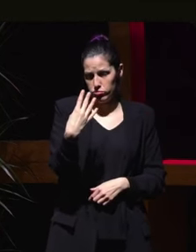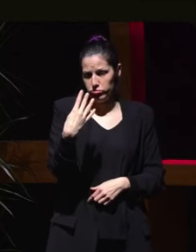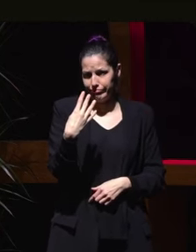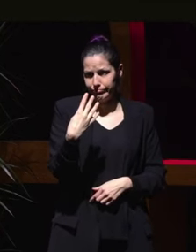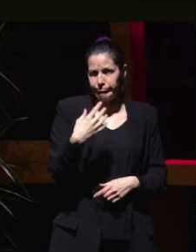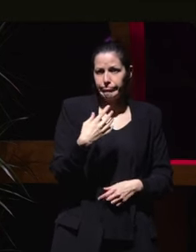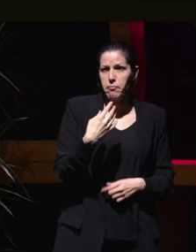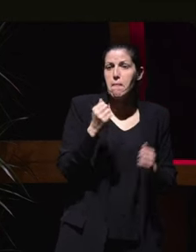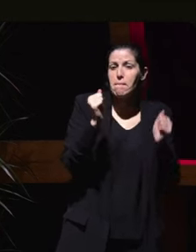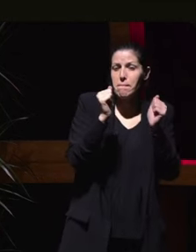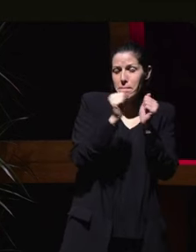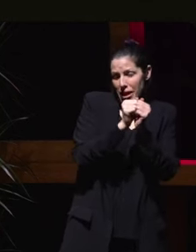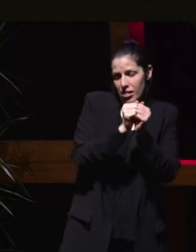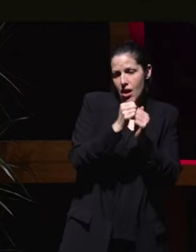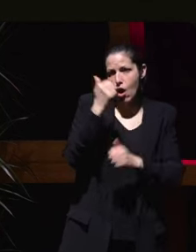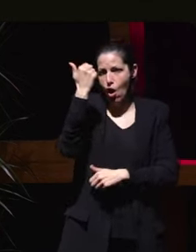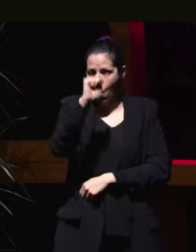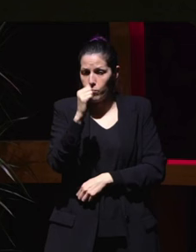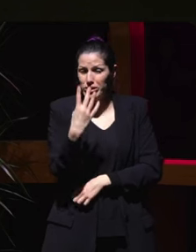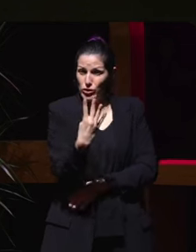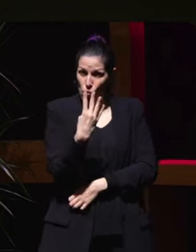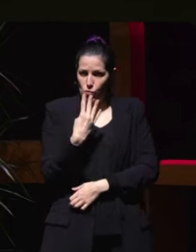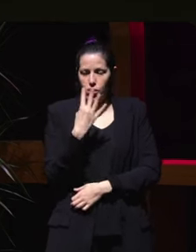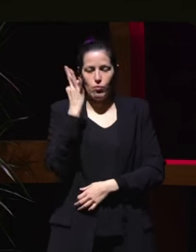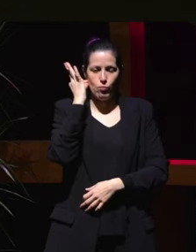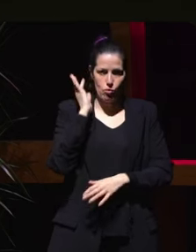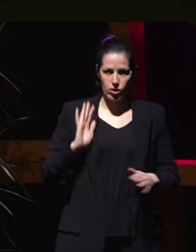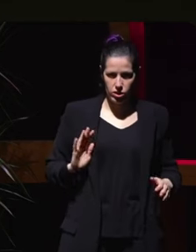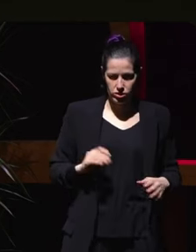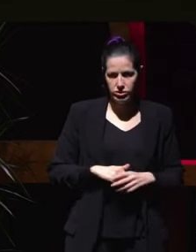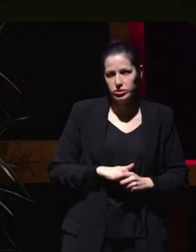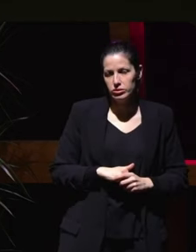esa figura... está absolutamente centrada nos homes, aínda que,